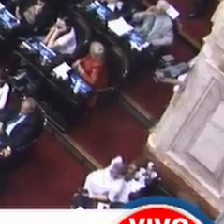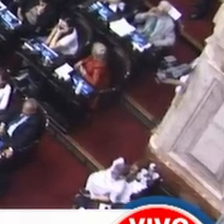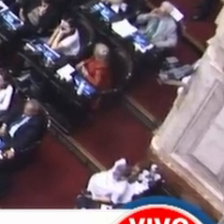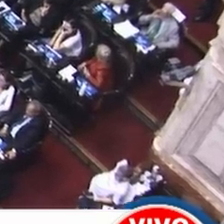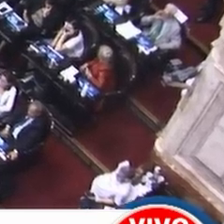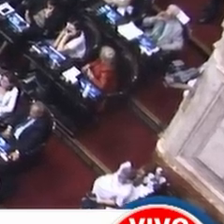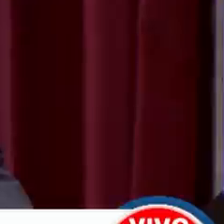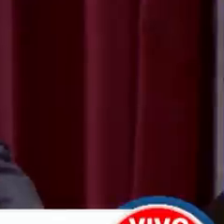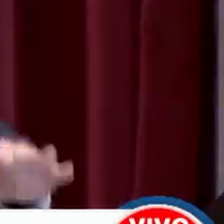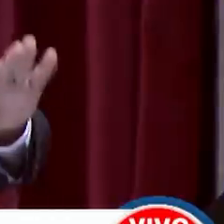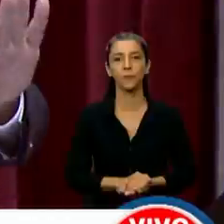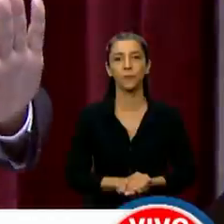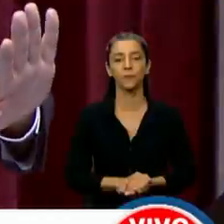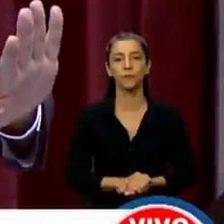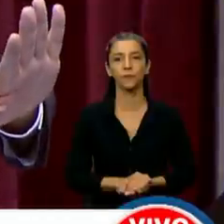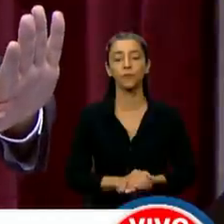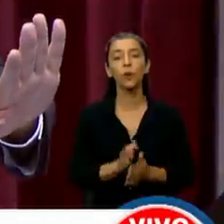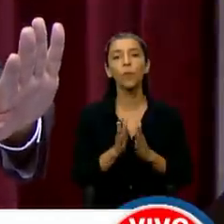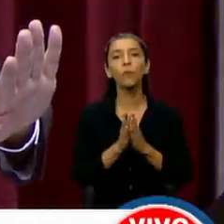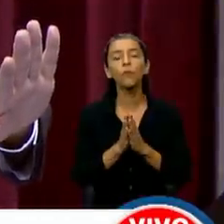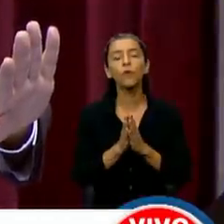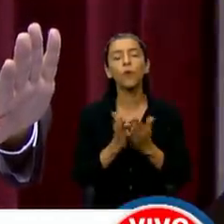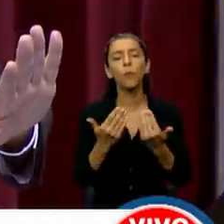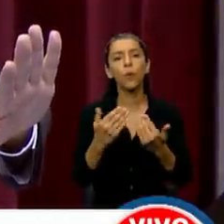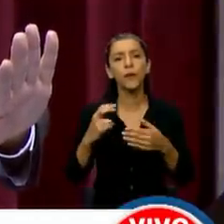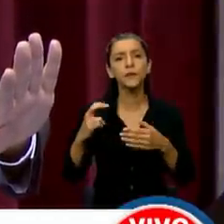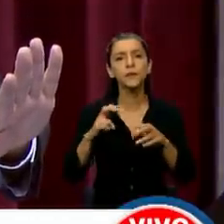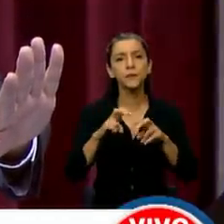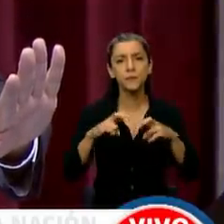sí por favor pueden tomar a 102 tranquilo